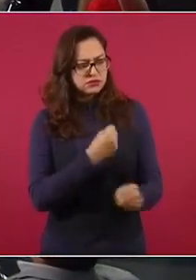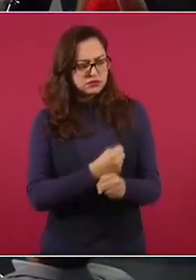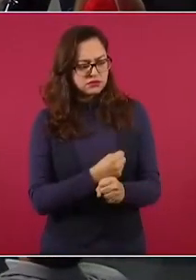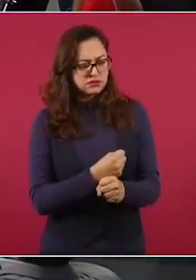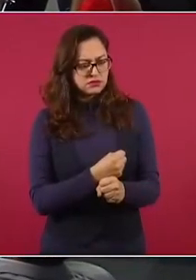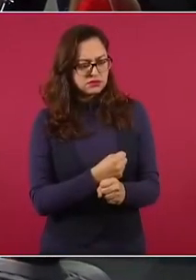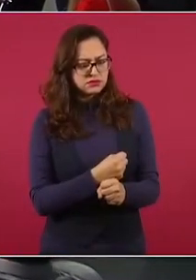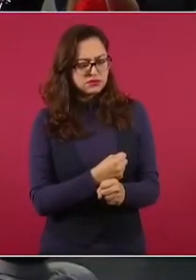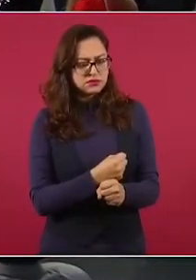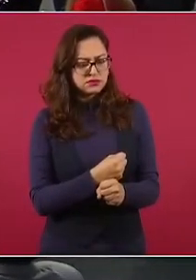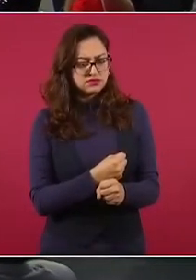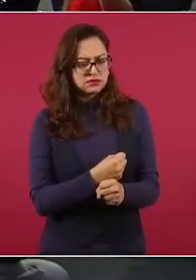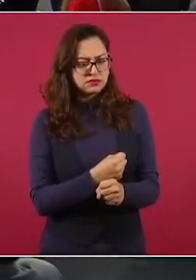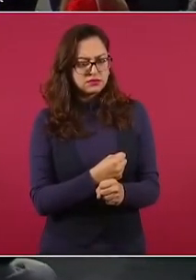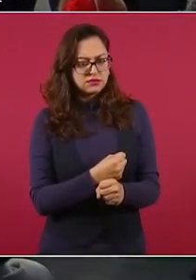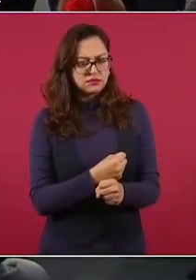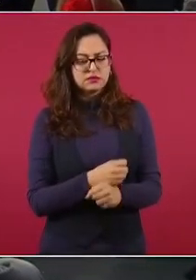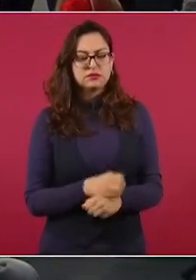¿Mande?